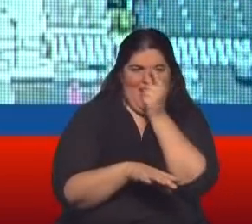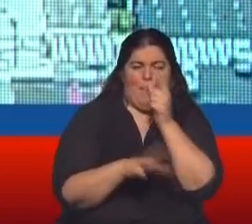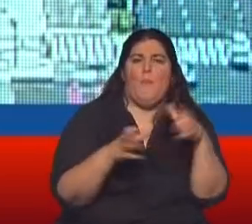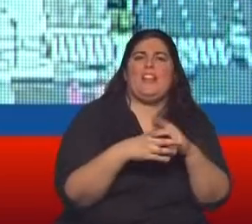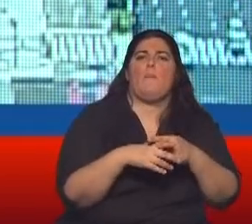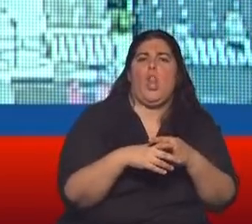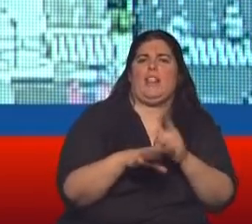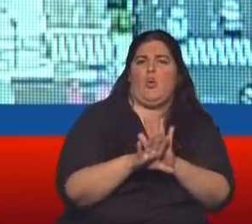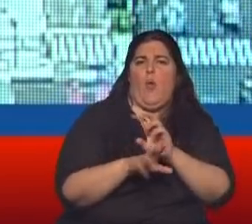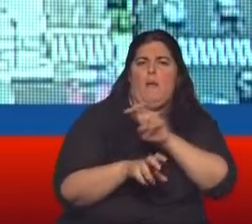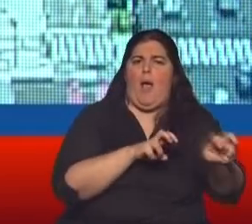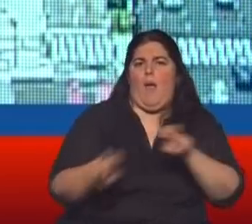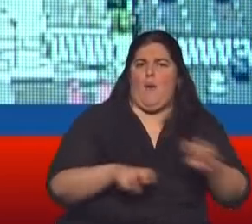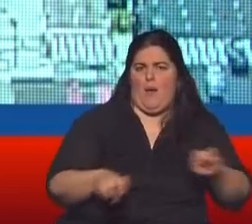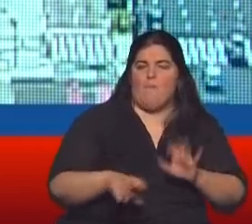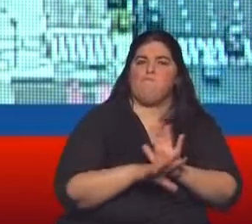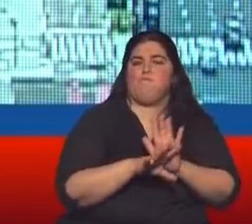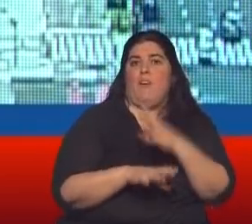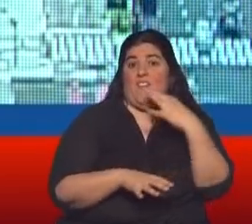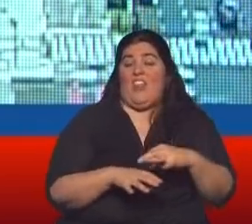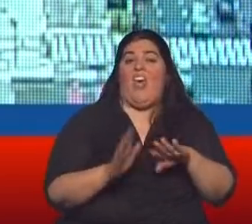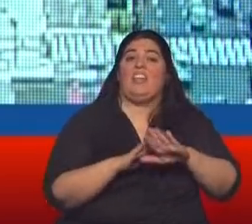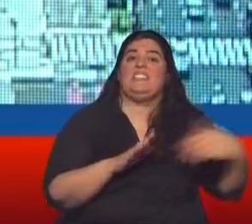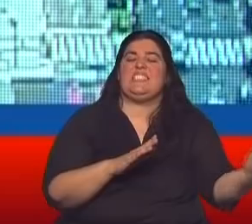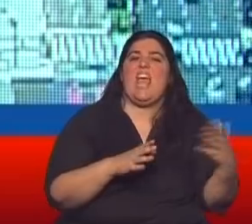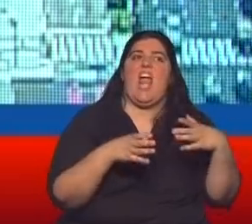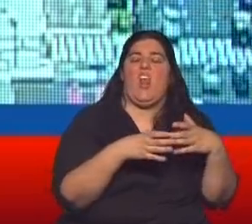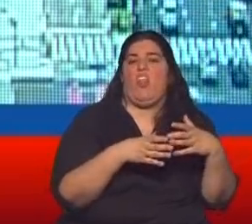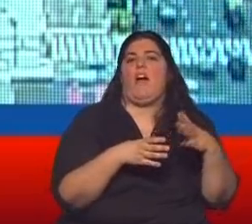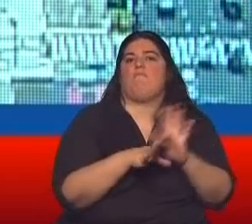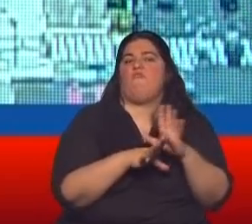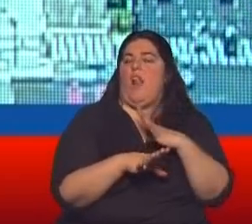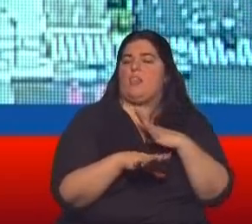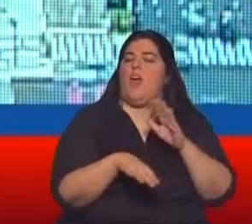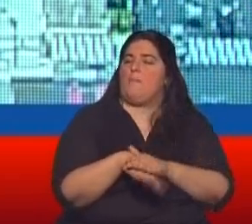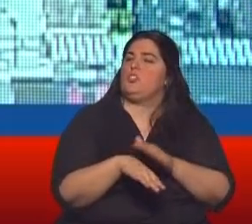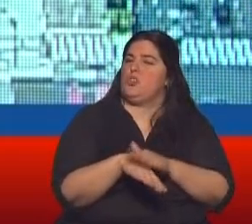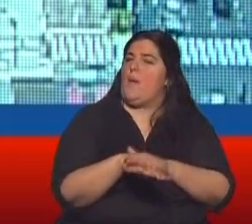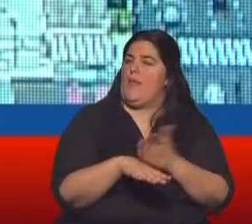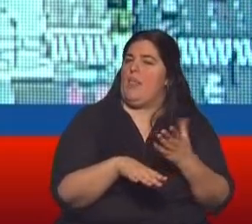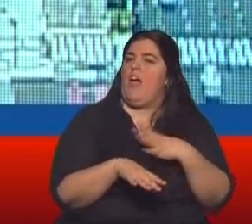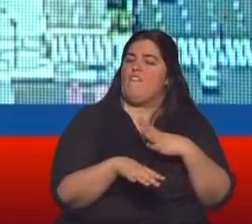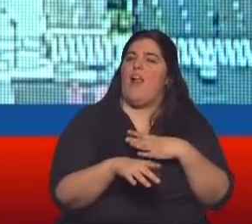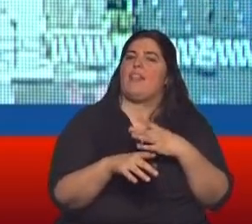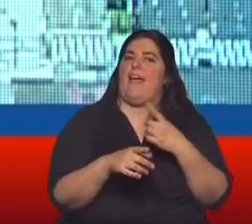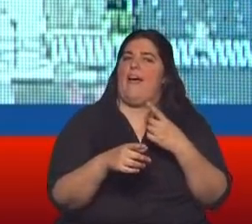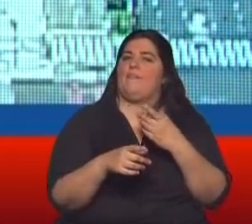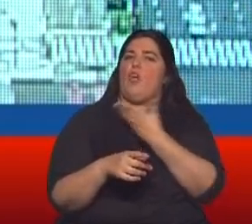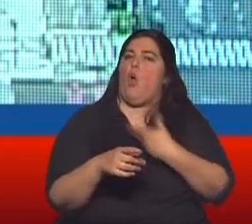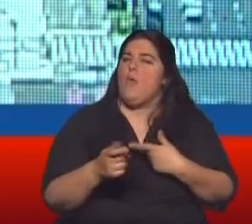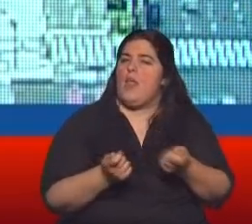públicas, realmente una izquierda con una falta de responsabilidad, de gestión a la hora de llegar al poder